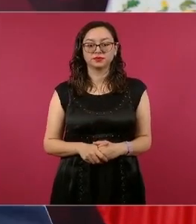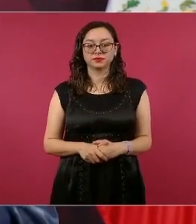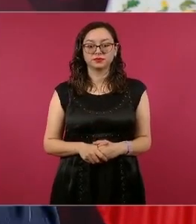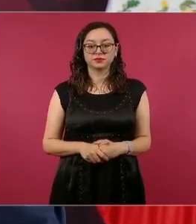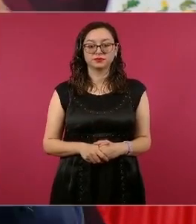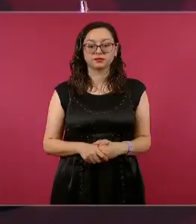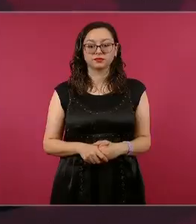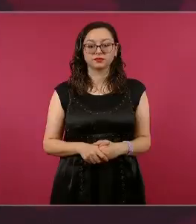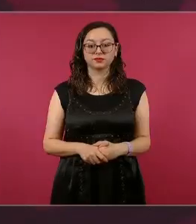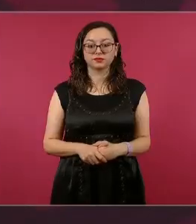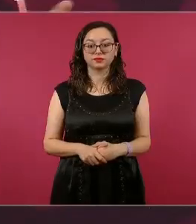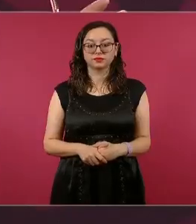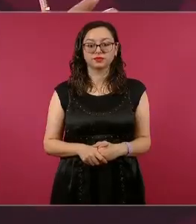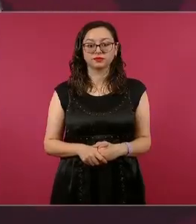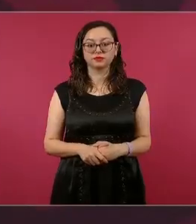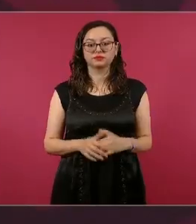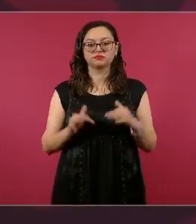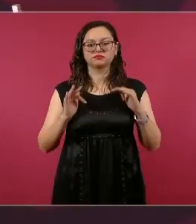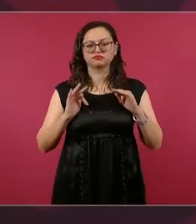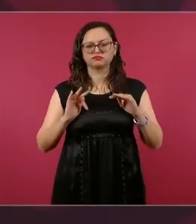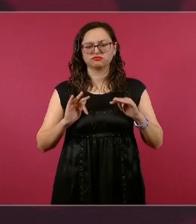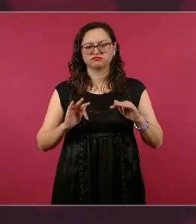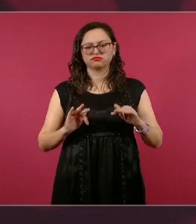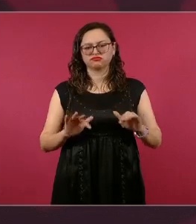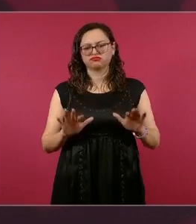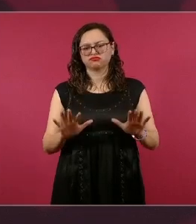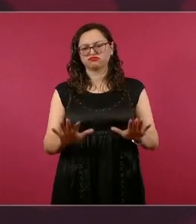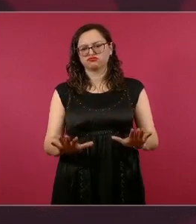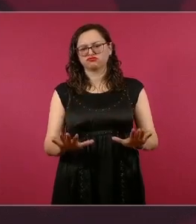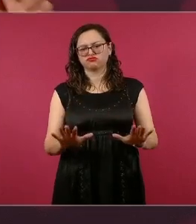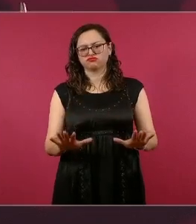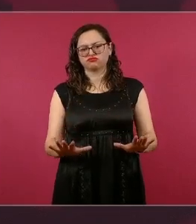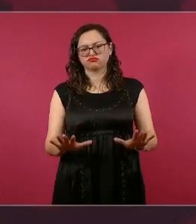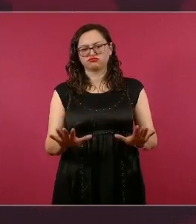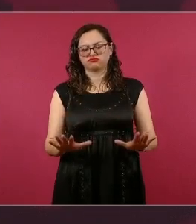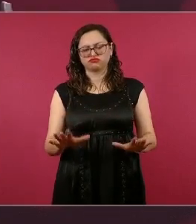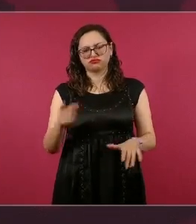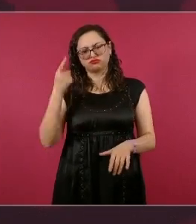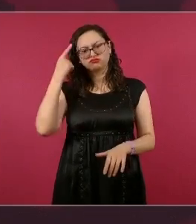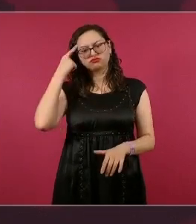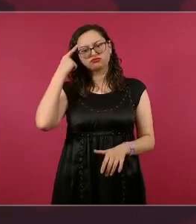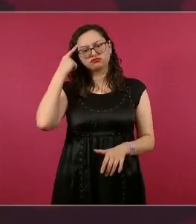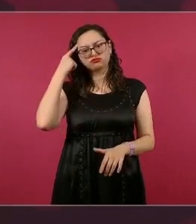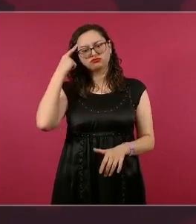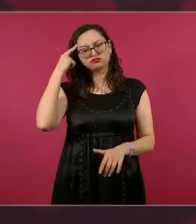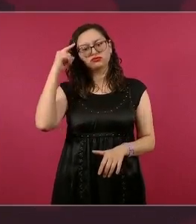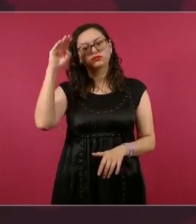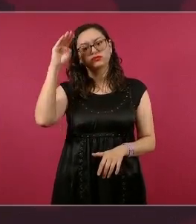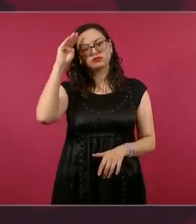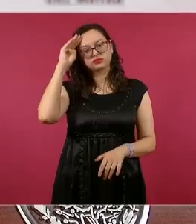Y estar tranquilos, nada más pendientes,